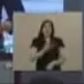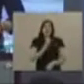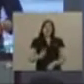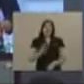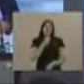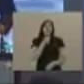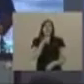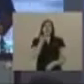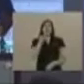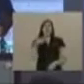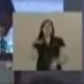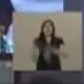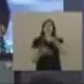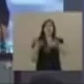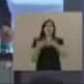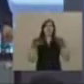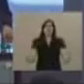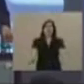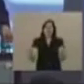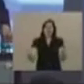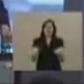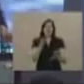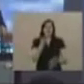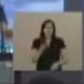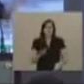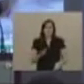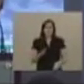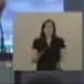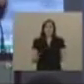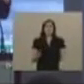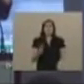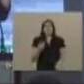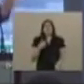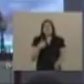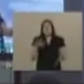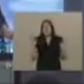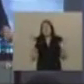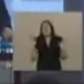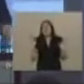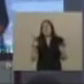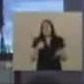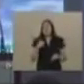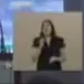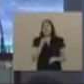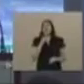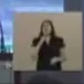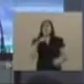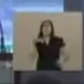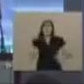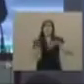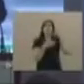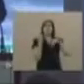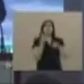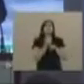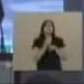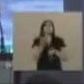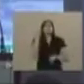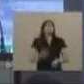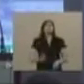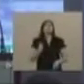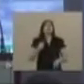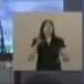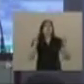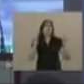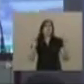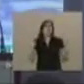también. Quiero ser revolucionario, es lo más fácil que hay. Así que nosotros, que yo por lo menos nunca